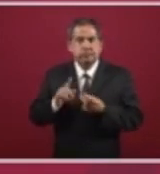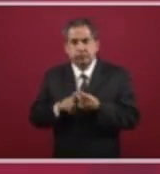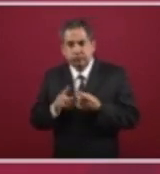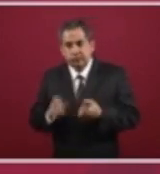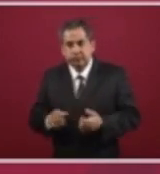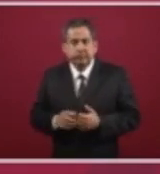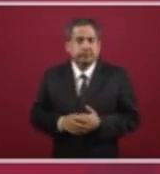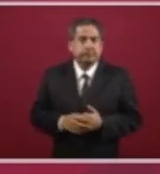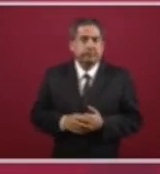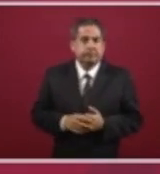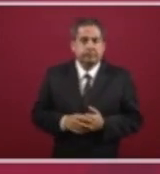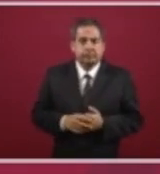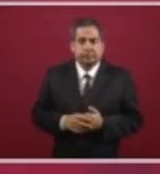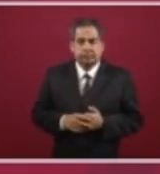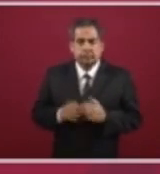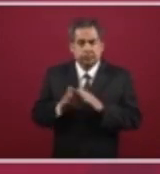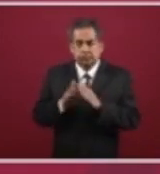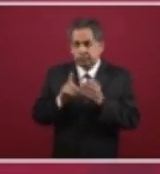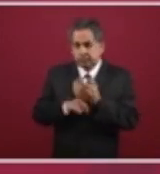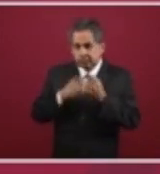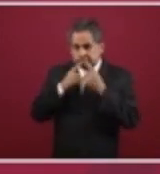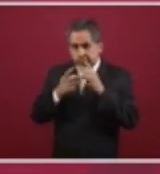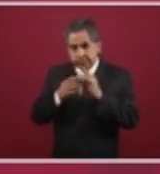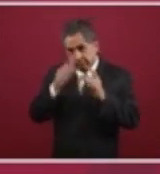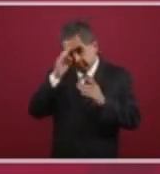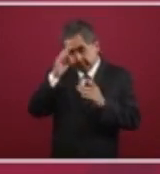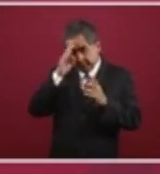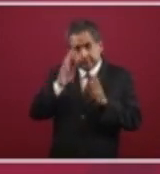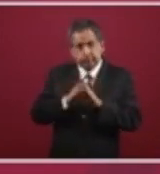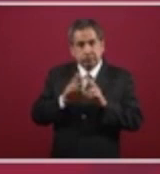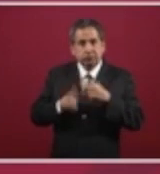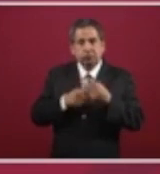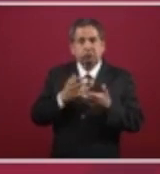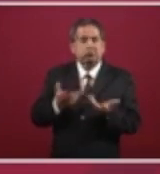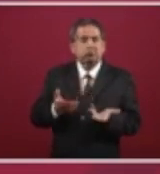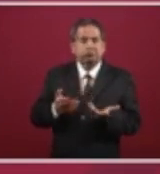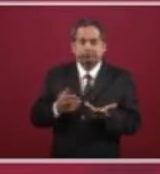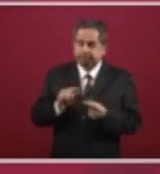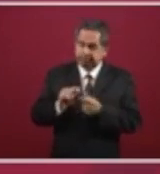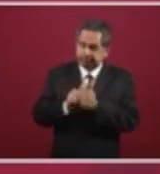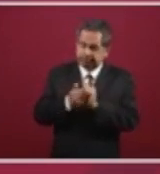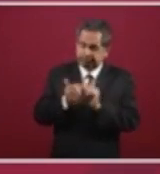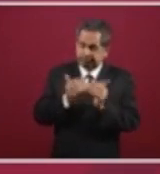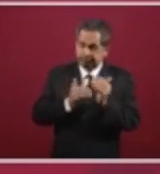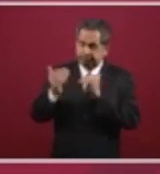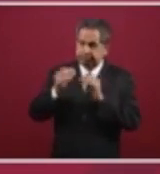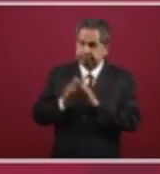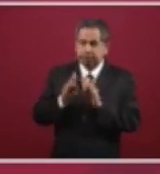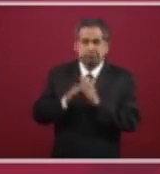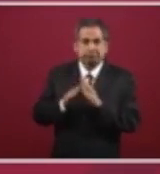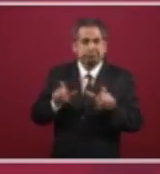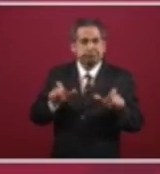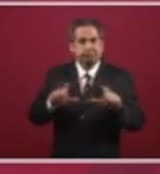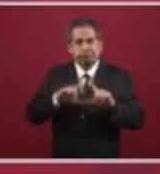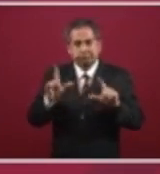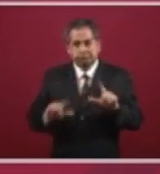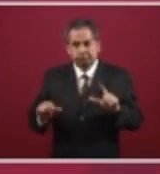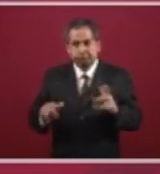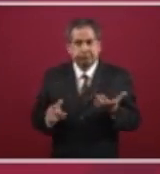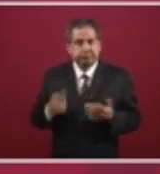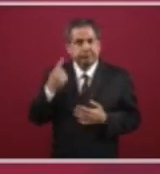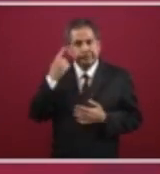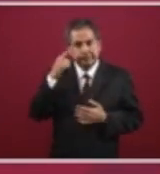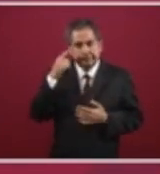están, cómo se piensa que va a ir creciendo la Guardia Nacional